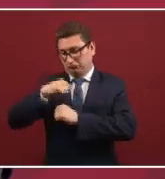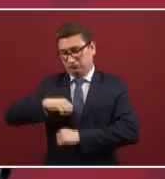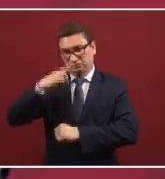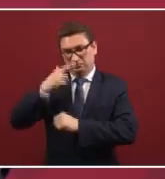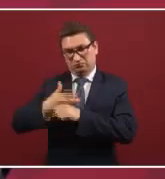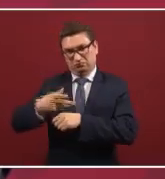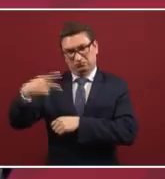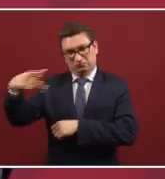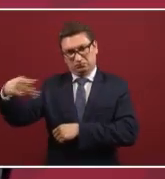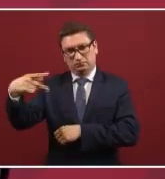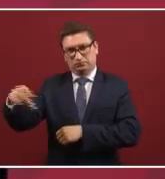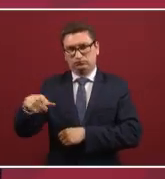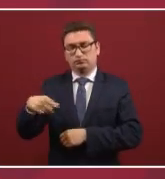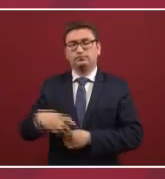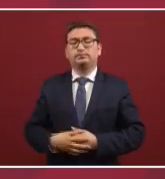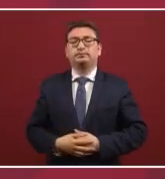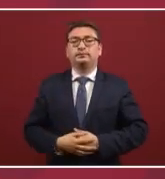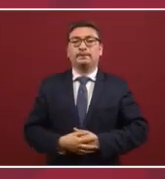autónoma,